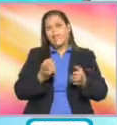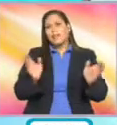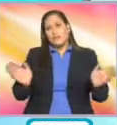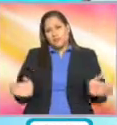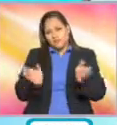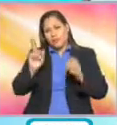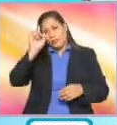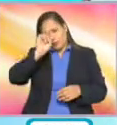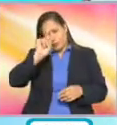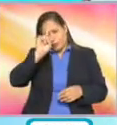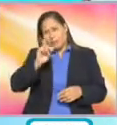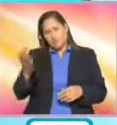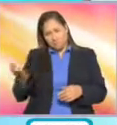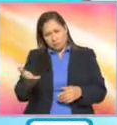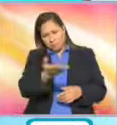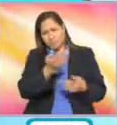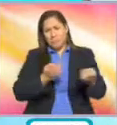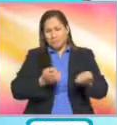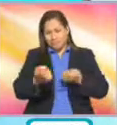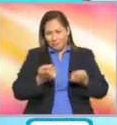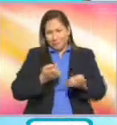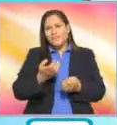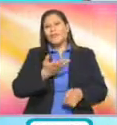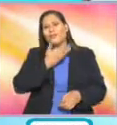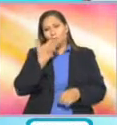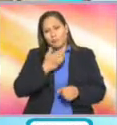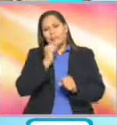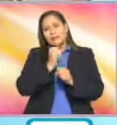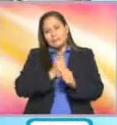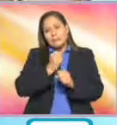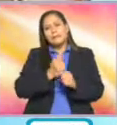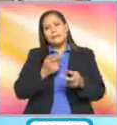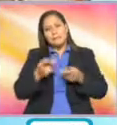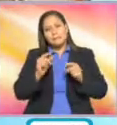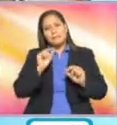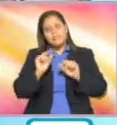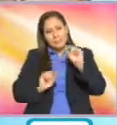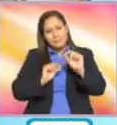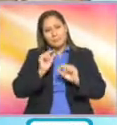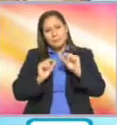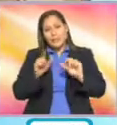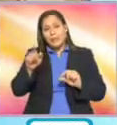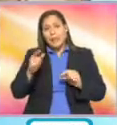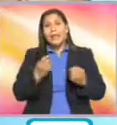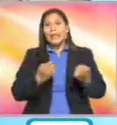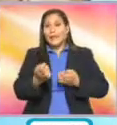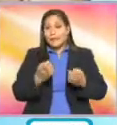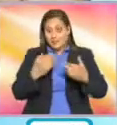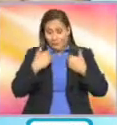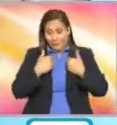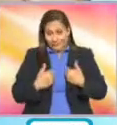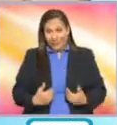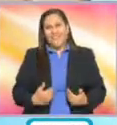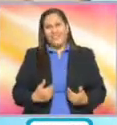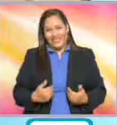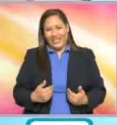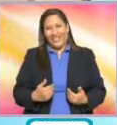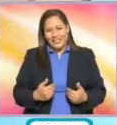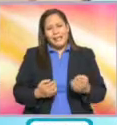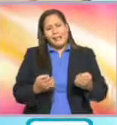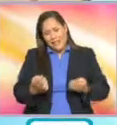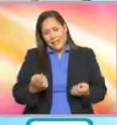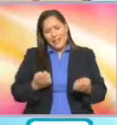fomentarle o crearle, sí, como el hábito de que practique ejercicio físico. ¿Por qué? Porque de